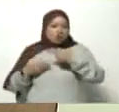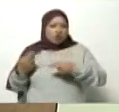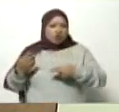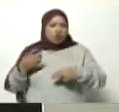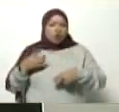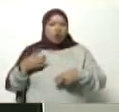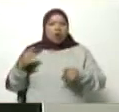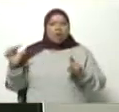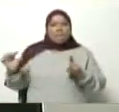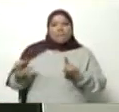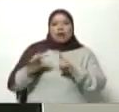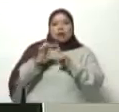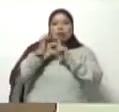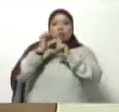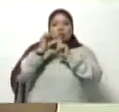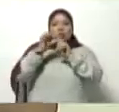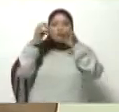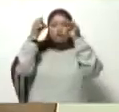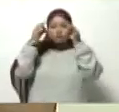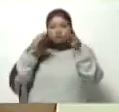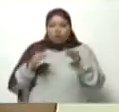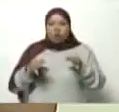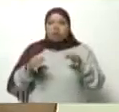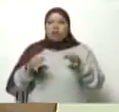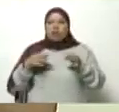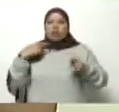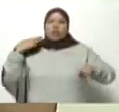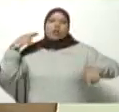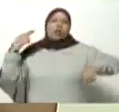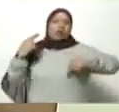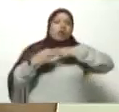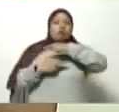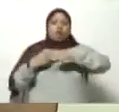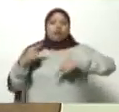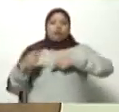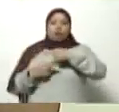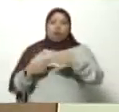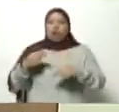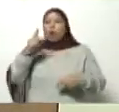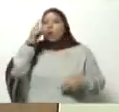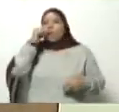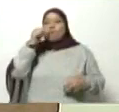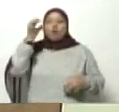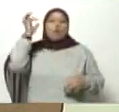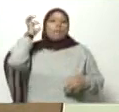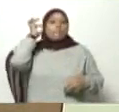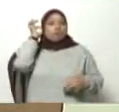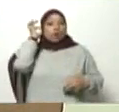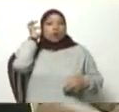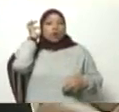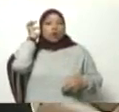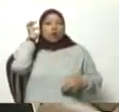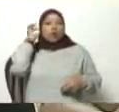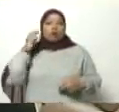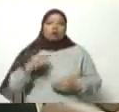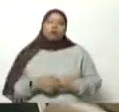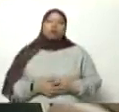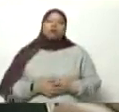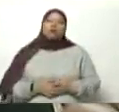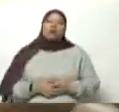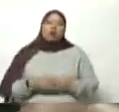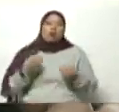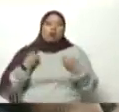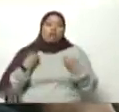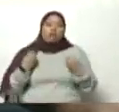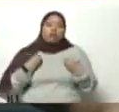mujer revolucionaria, palabra de hombre revolucionario, o por su vida, que es lo único que uno tiene, por su pellejo, diera el